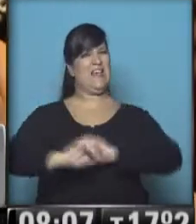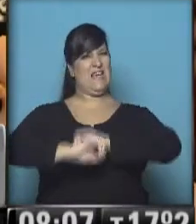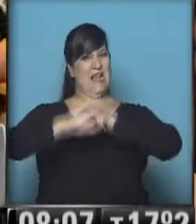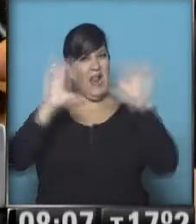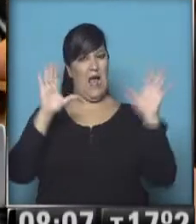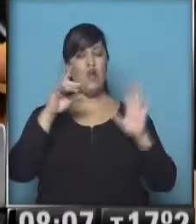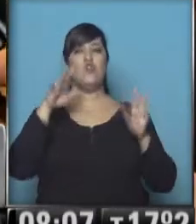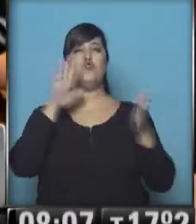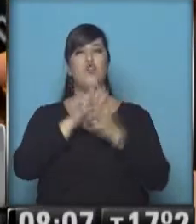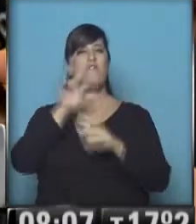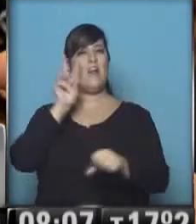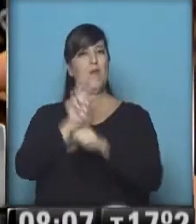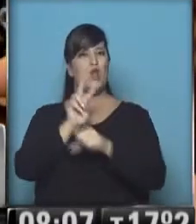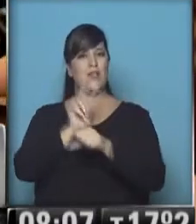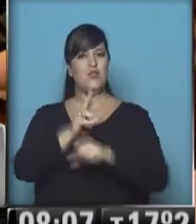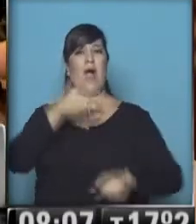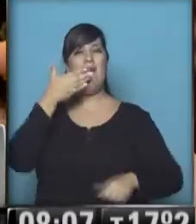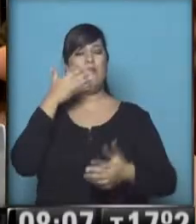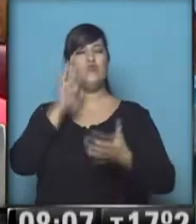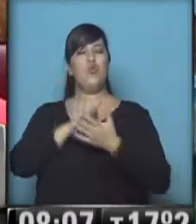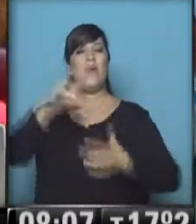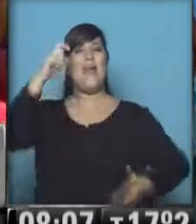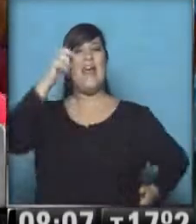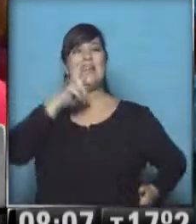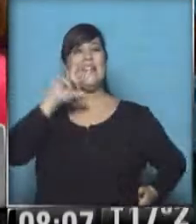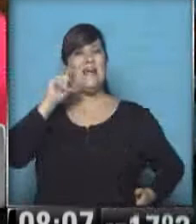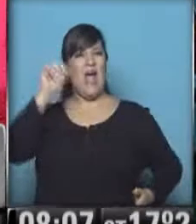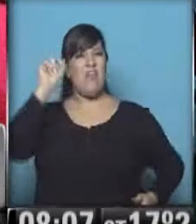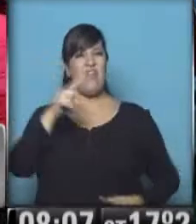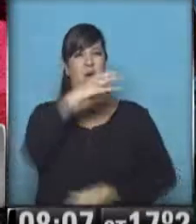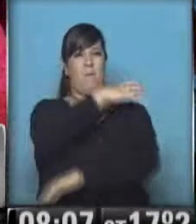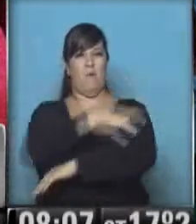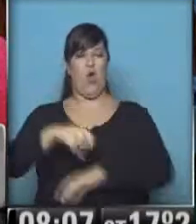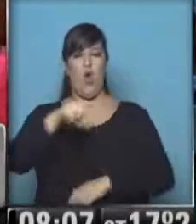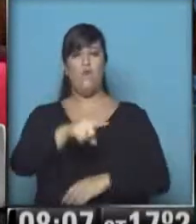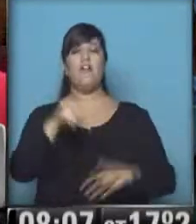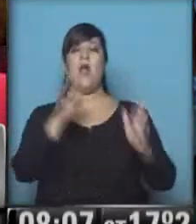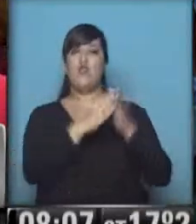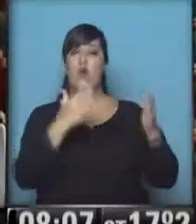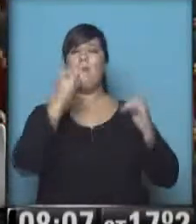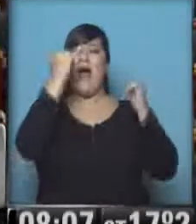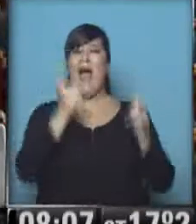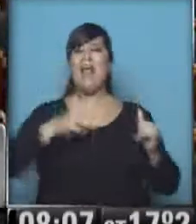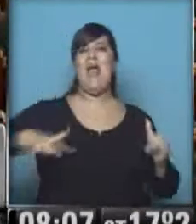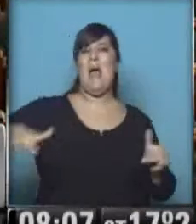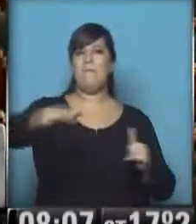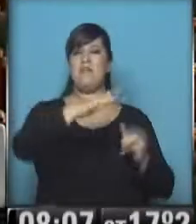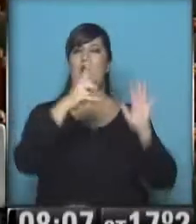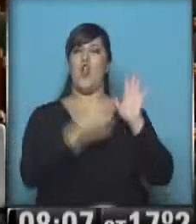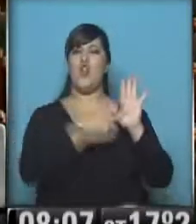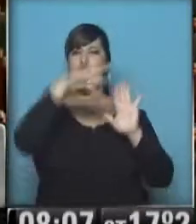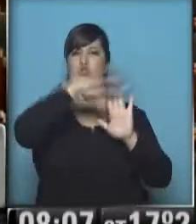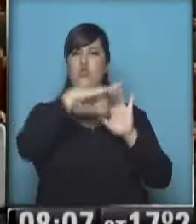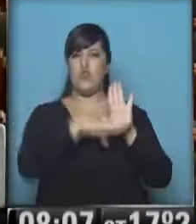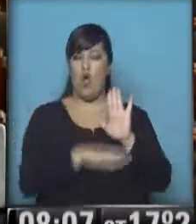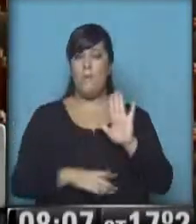eso de la protección lo que llamamos la ética de los vulnerables el código tiene muchas normas ambientales es un código que tiene